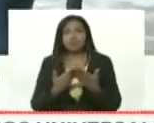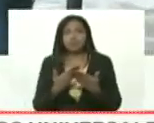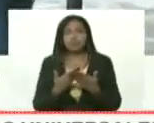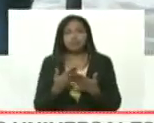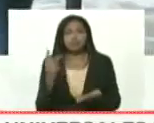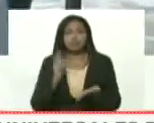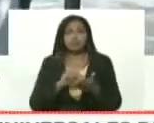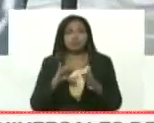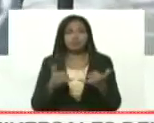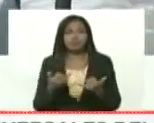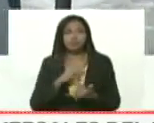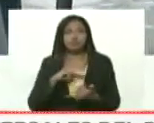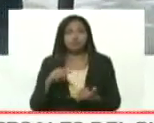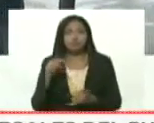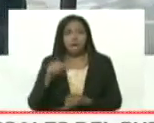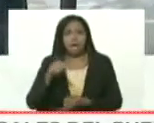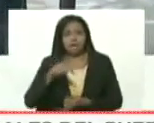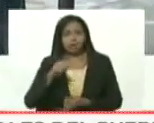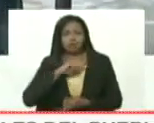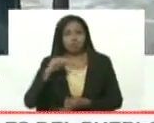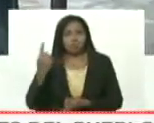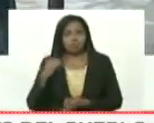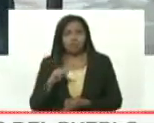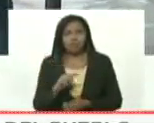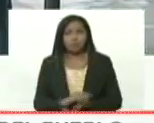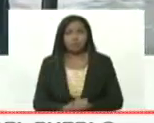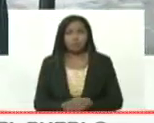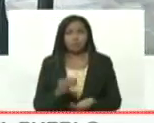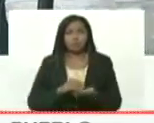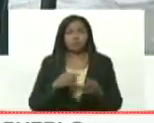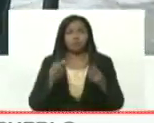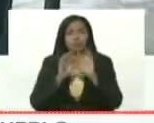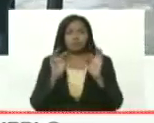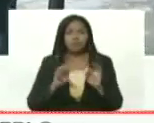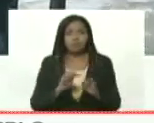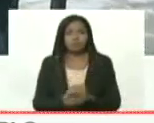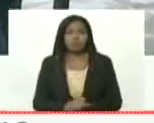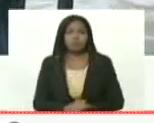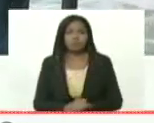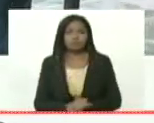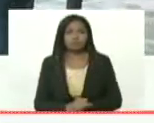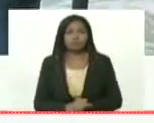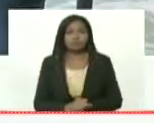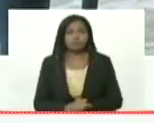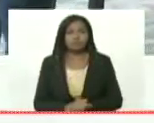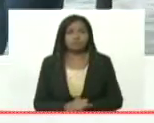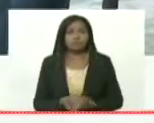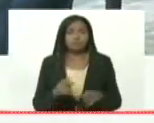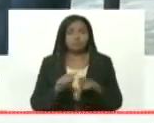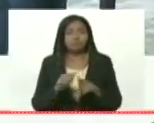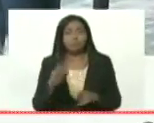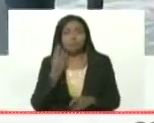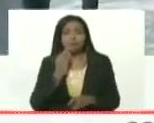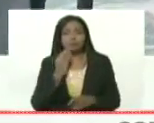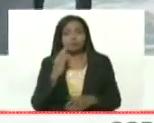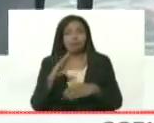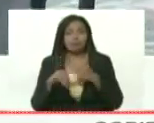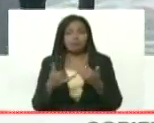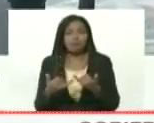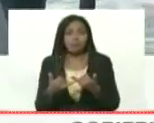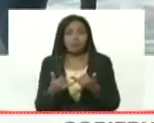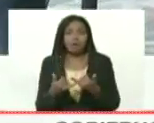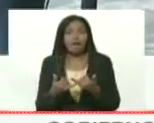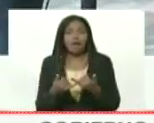estar aquí. Nosotros aquí tenemos una puesta en escena de lo que fue la prueba experimental durante la primera